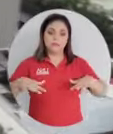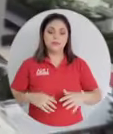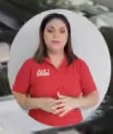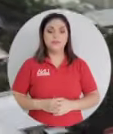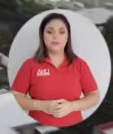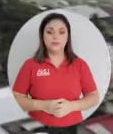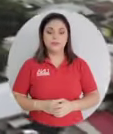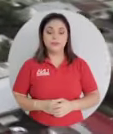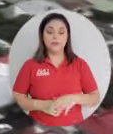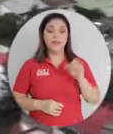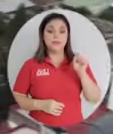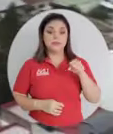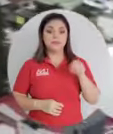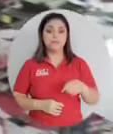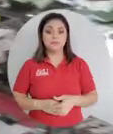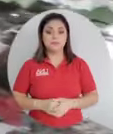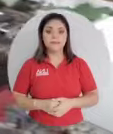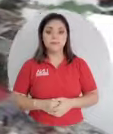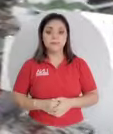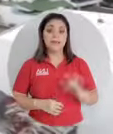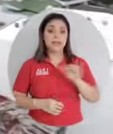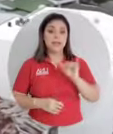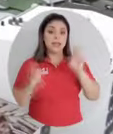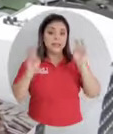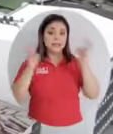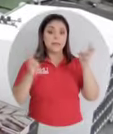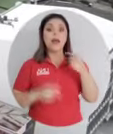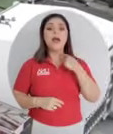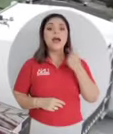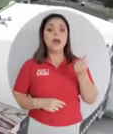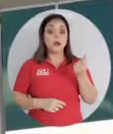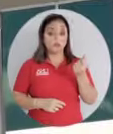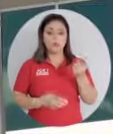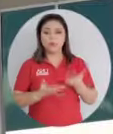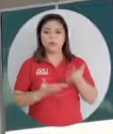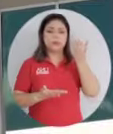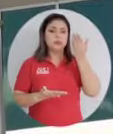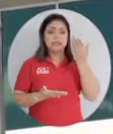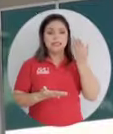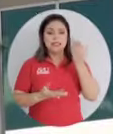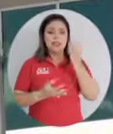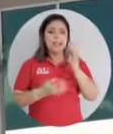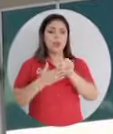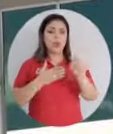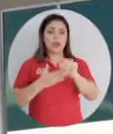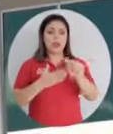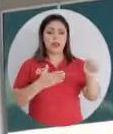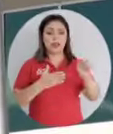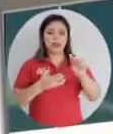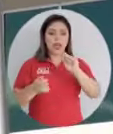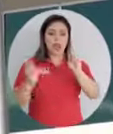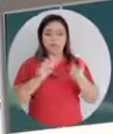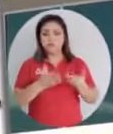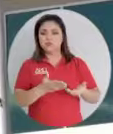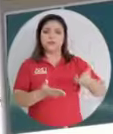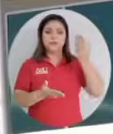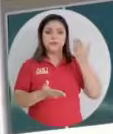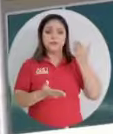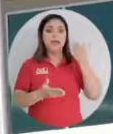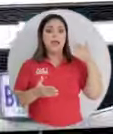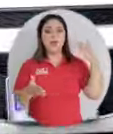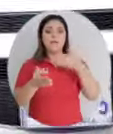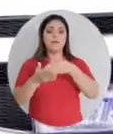viviendo. Sí, y el tema de la inflación y el tipo de cambio definitivamente ha golpeado en todo el mundo, no solo en Costa Rica. En